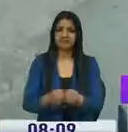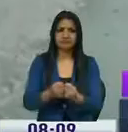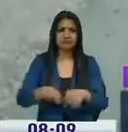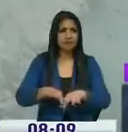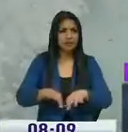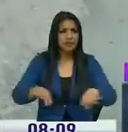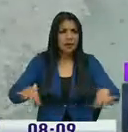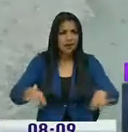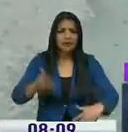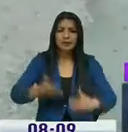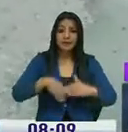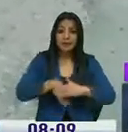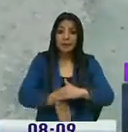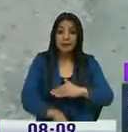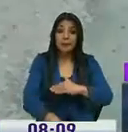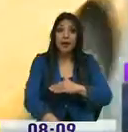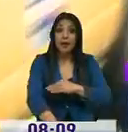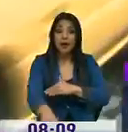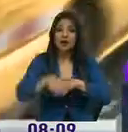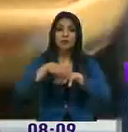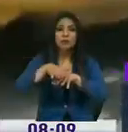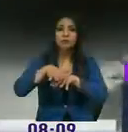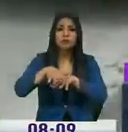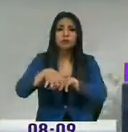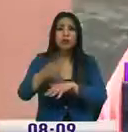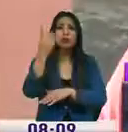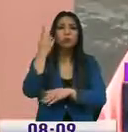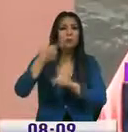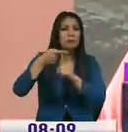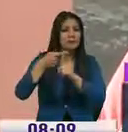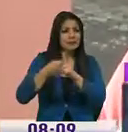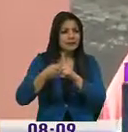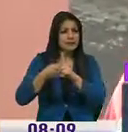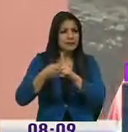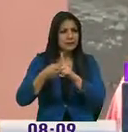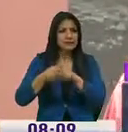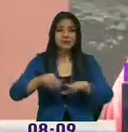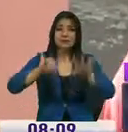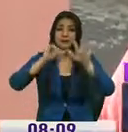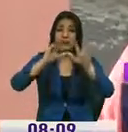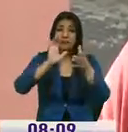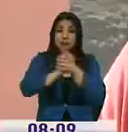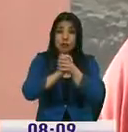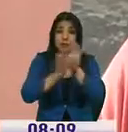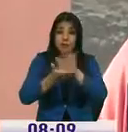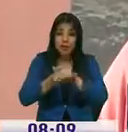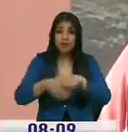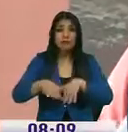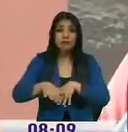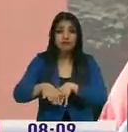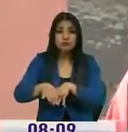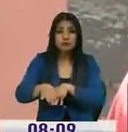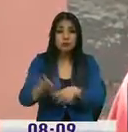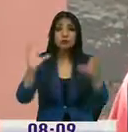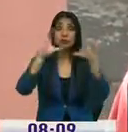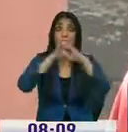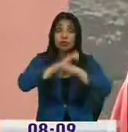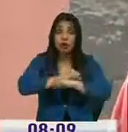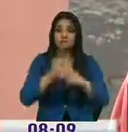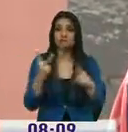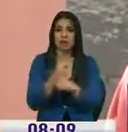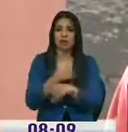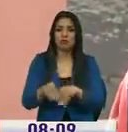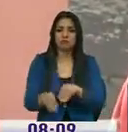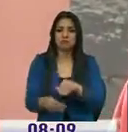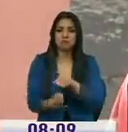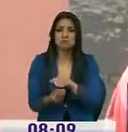tubería, lo que podría estar ocasionando el daño, lleva más de un mes. Desde 6 de noviembre está el agua ahí, dale y dale. Las noches sale más.